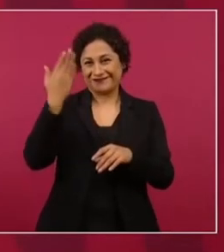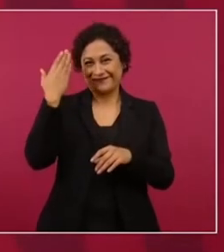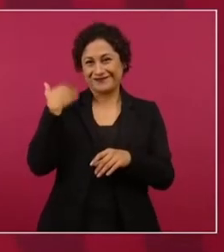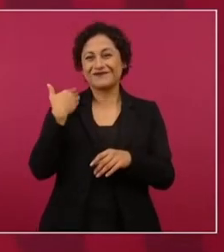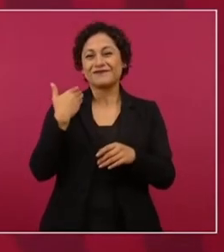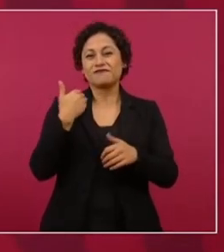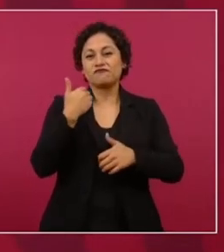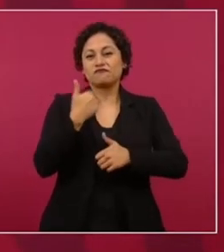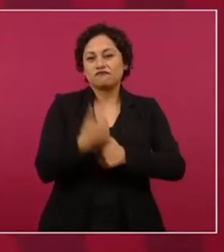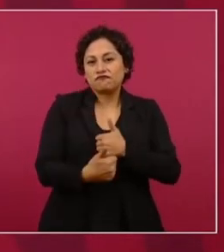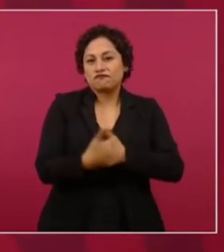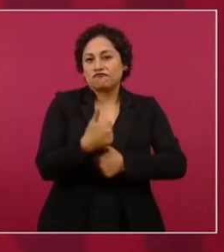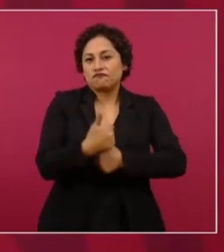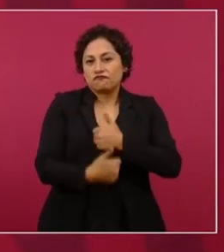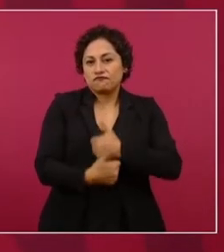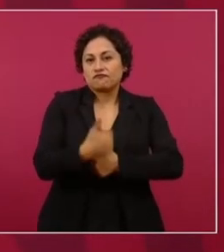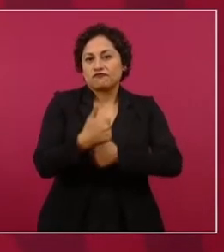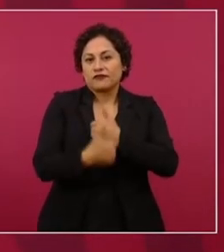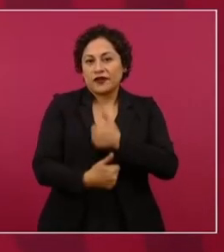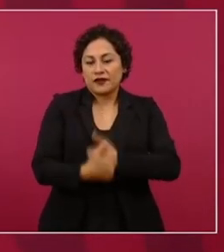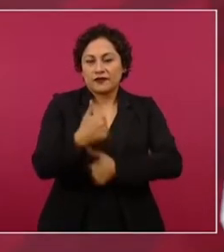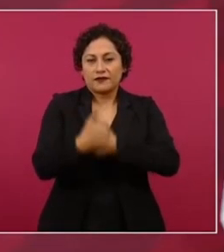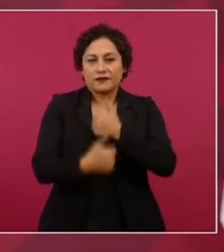viene un atentado a Lili Téllez,